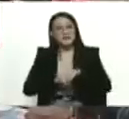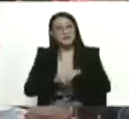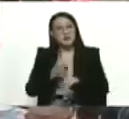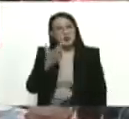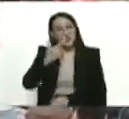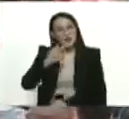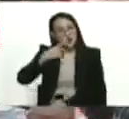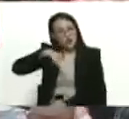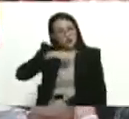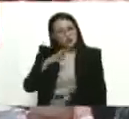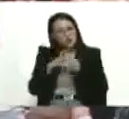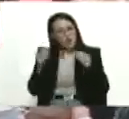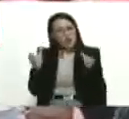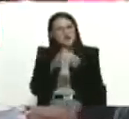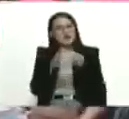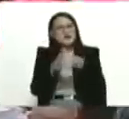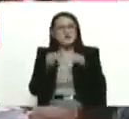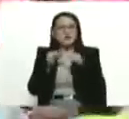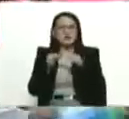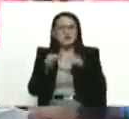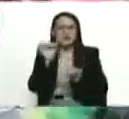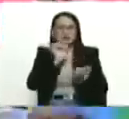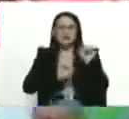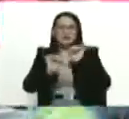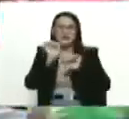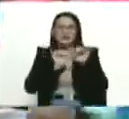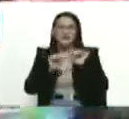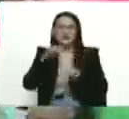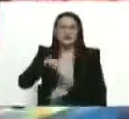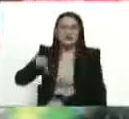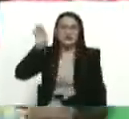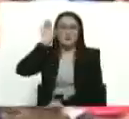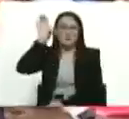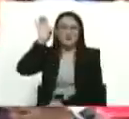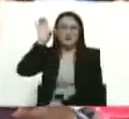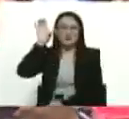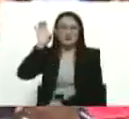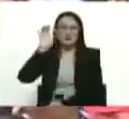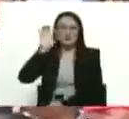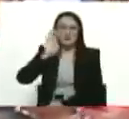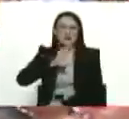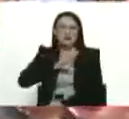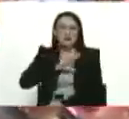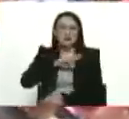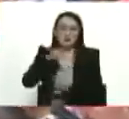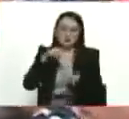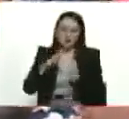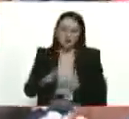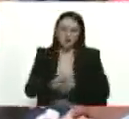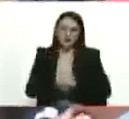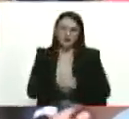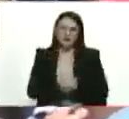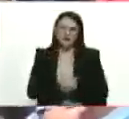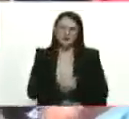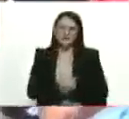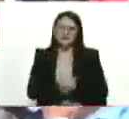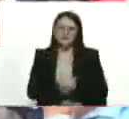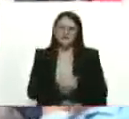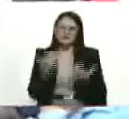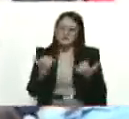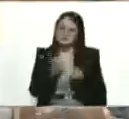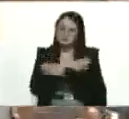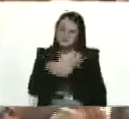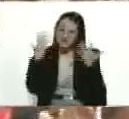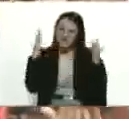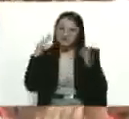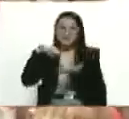un equipo para seguir defendiendo a esta patria, a la patria revolucionaria. Por eso, bueno, felicito a